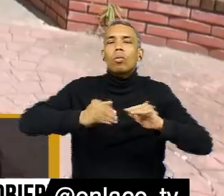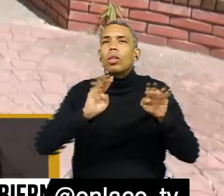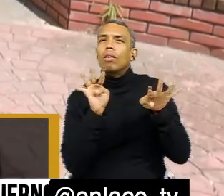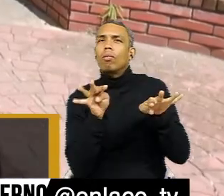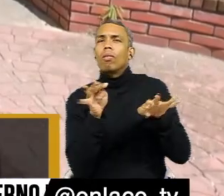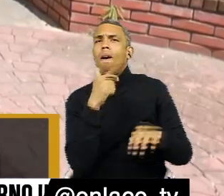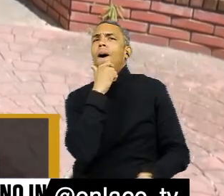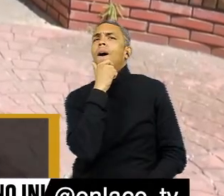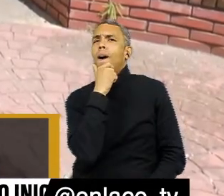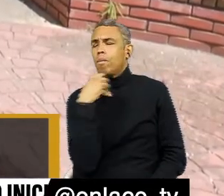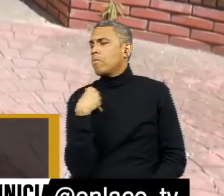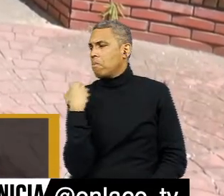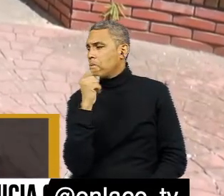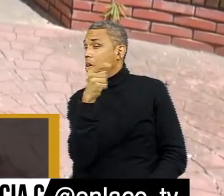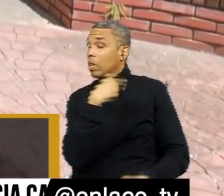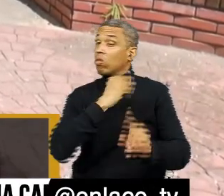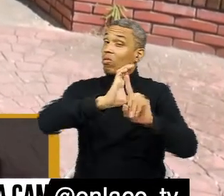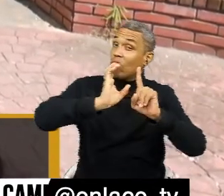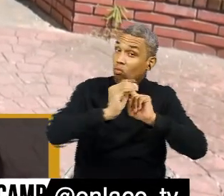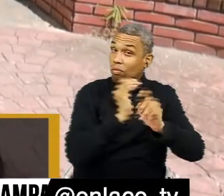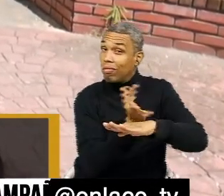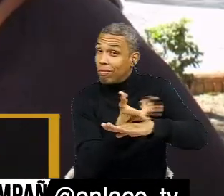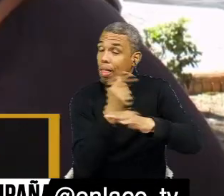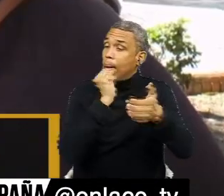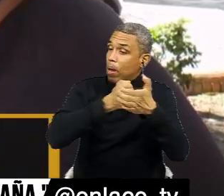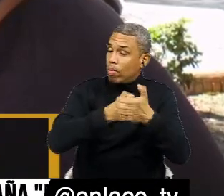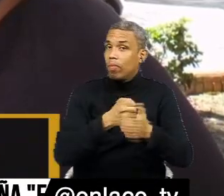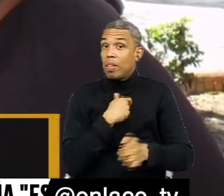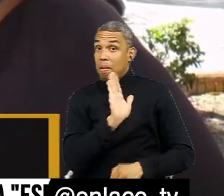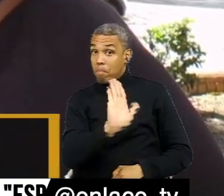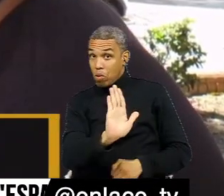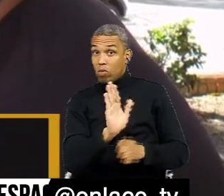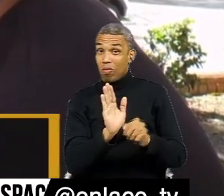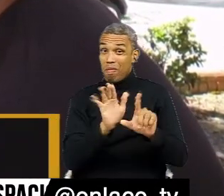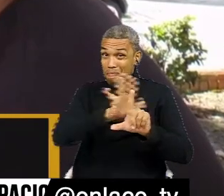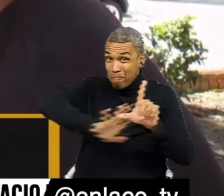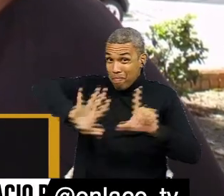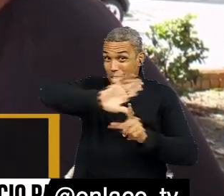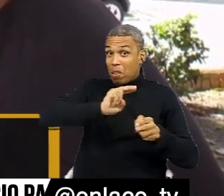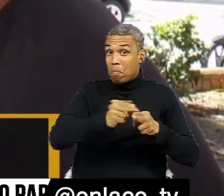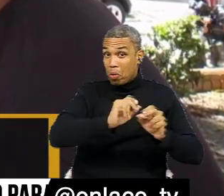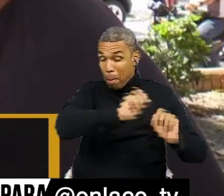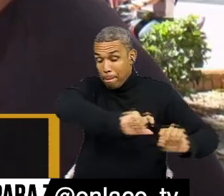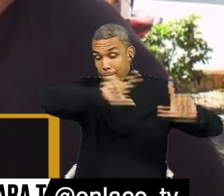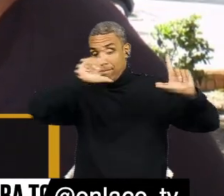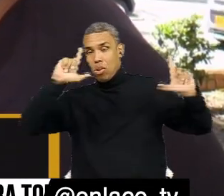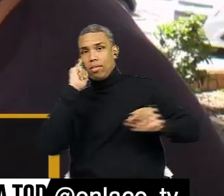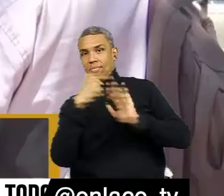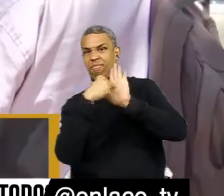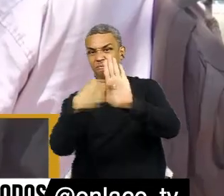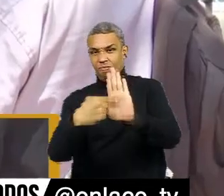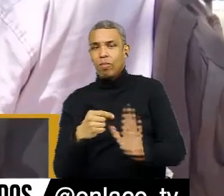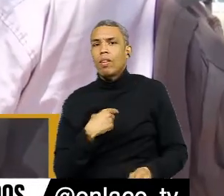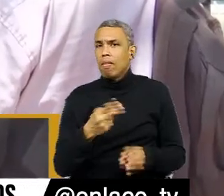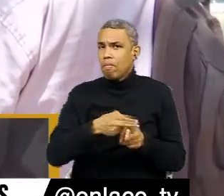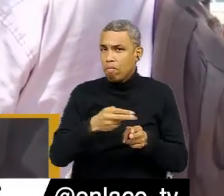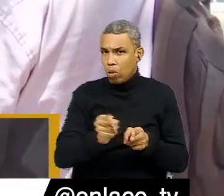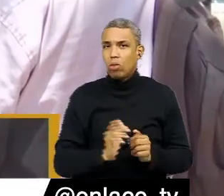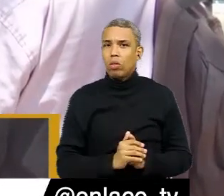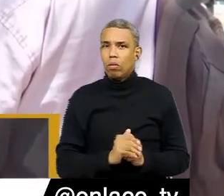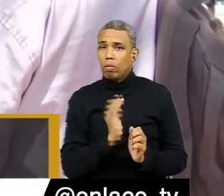del arte y todo esto. Entonces, para que estén todos muy pendientes y también la invitación muy puntual para todos los jóvenes de Barranca Bermeja que estén vinculados